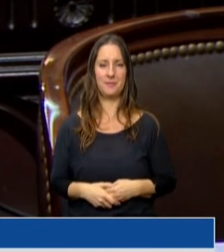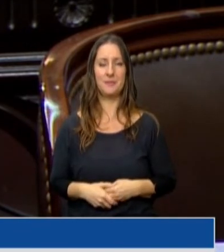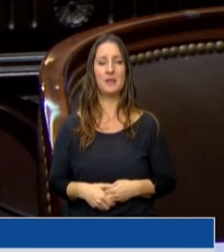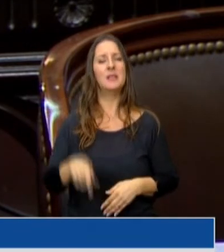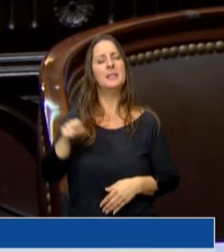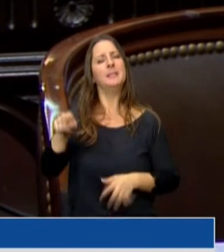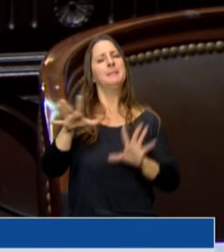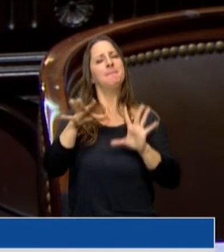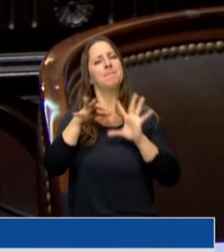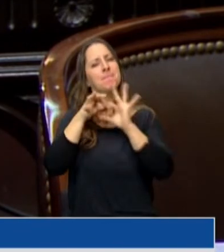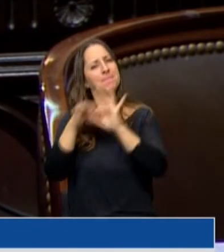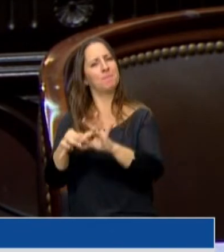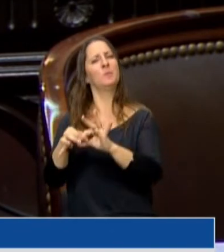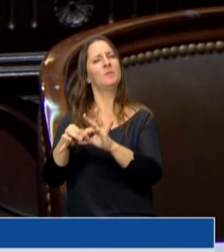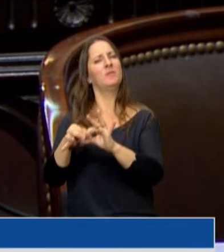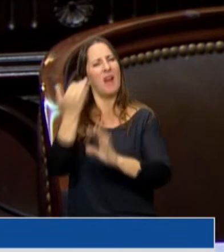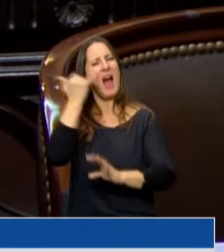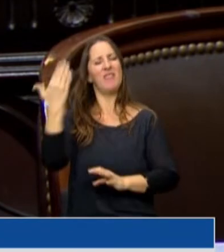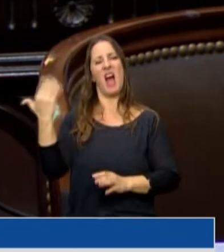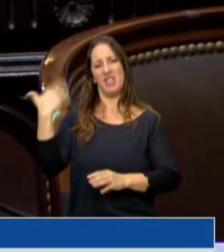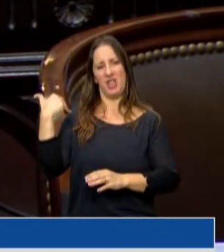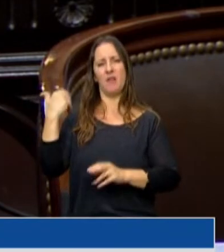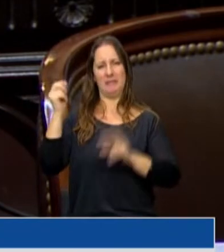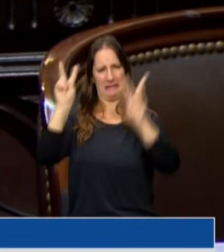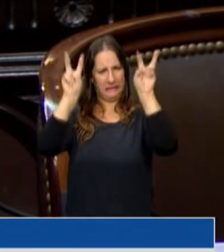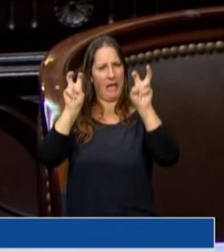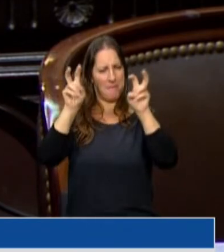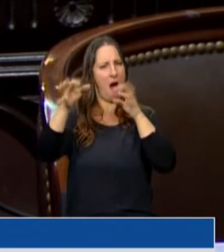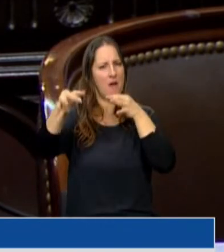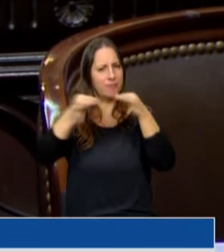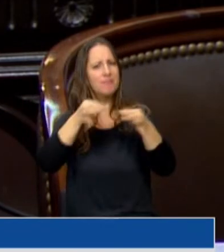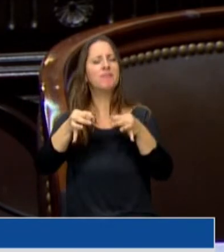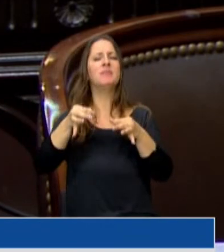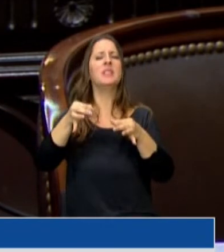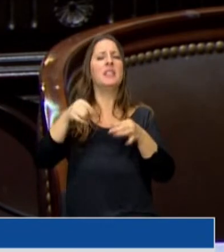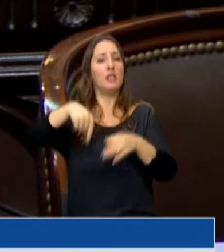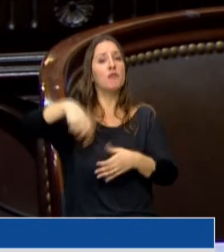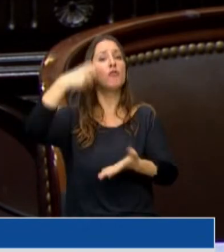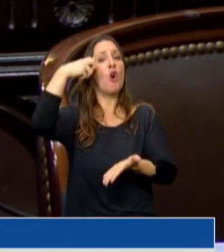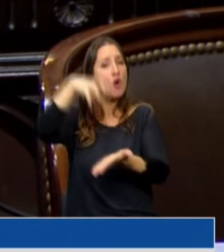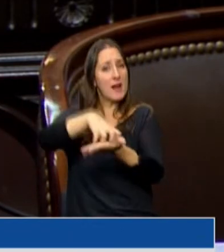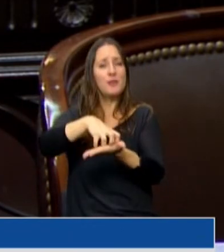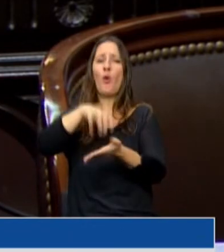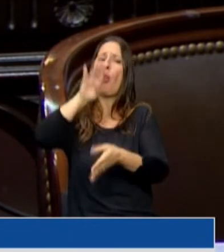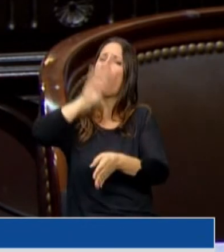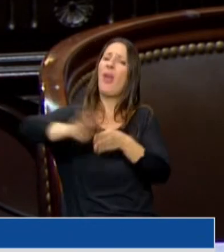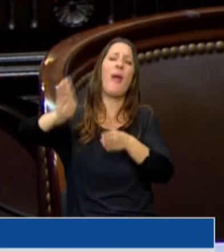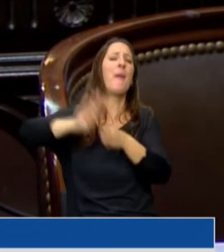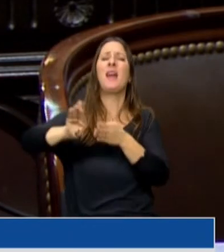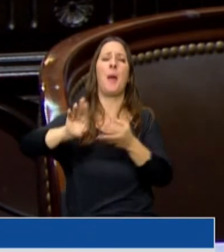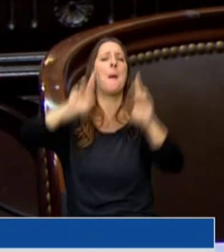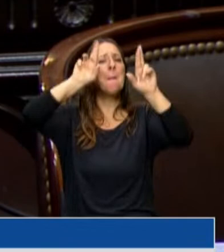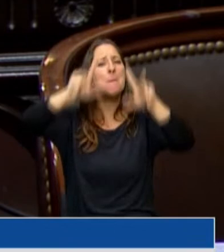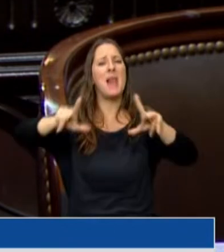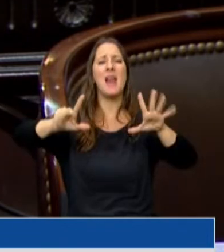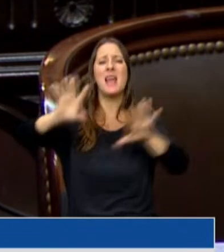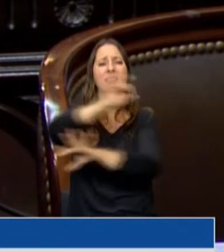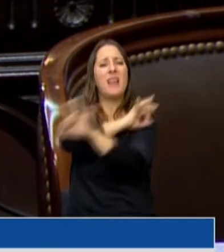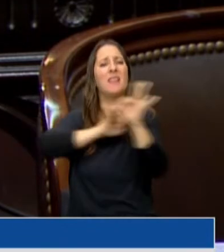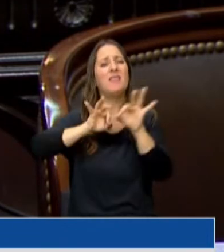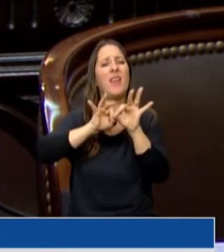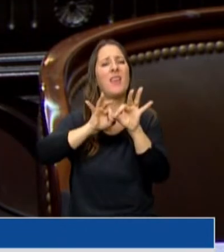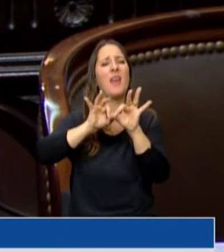tiene que ver también con un tema que estuvimos tratando ayer y que este Congreso tiene una enorme deuda, que son las políticas del cuidado,